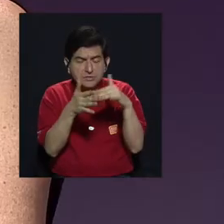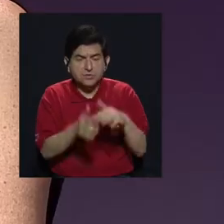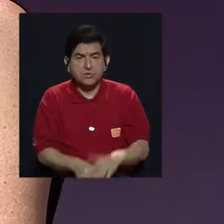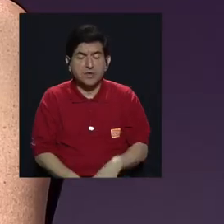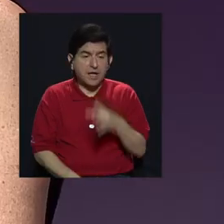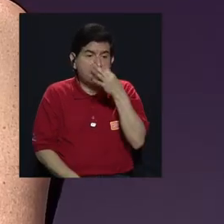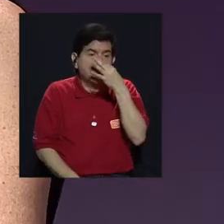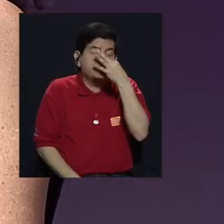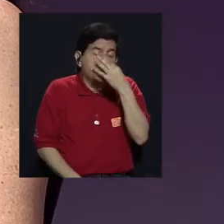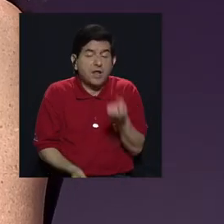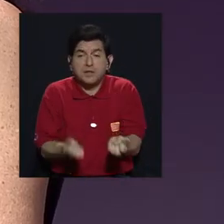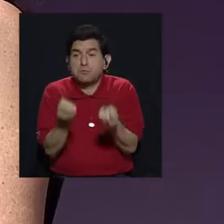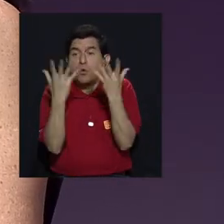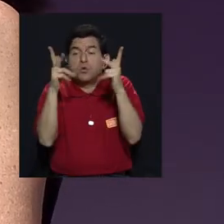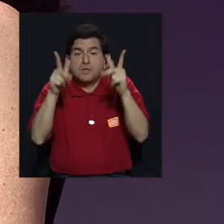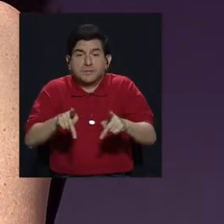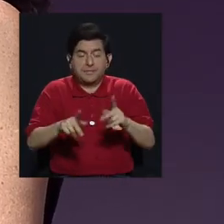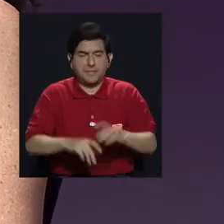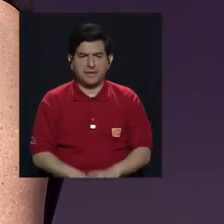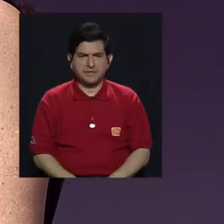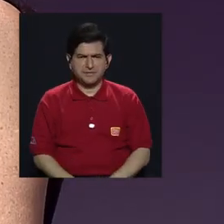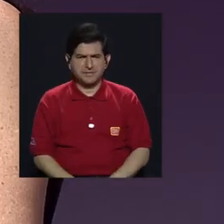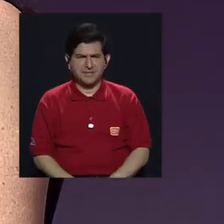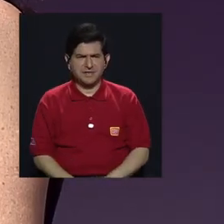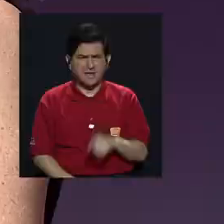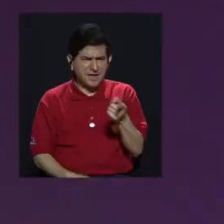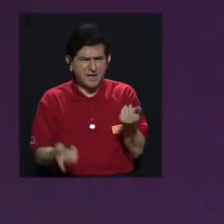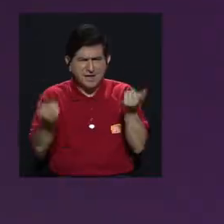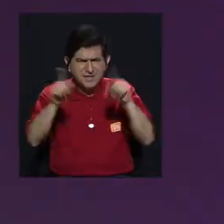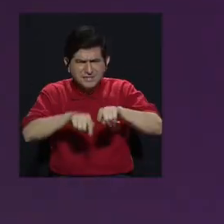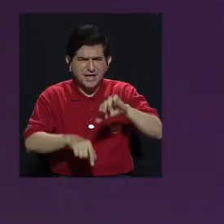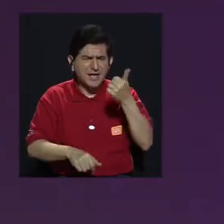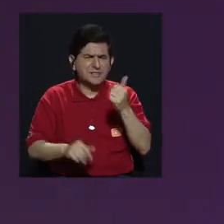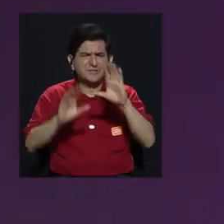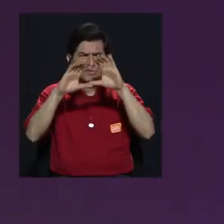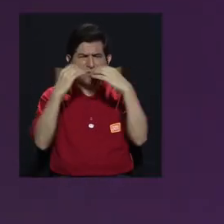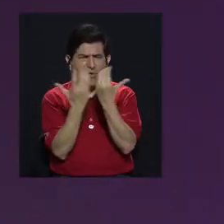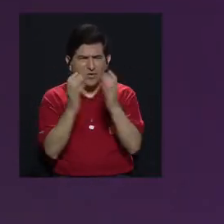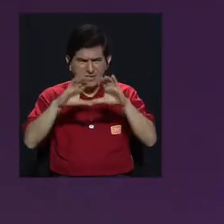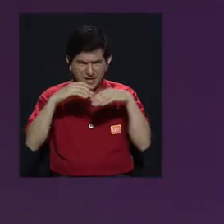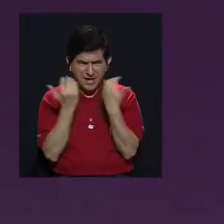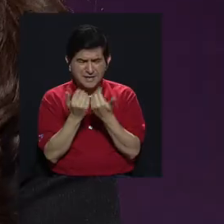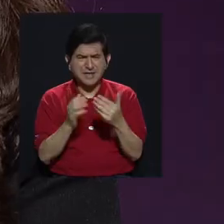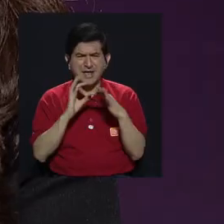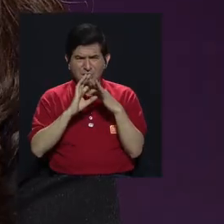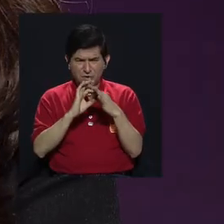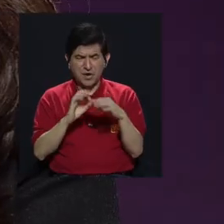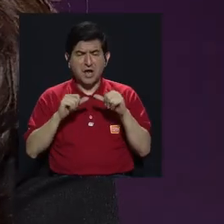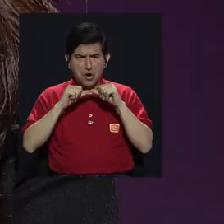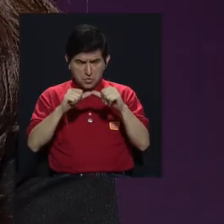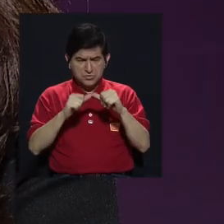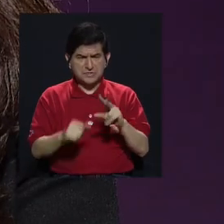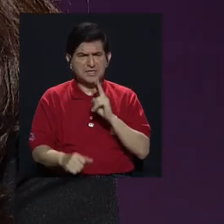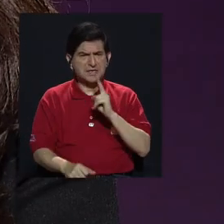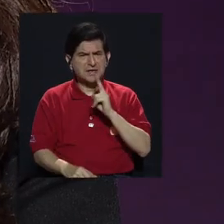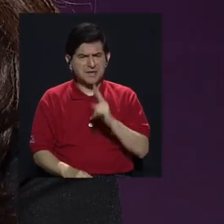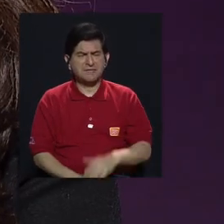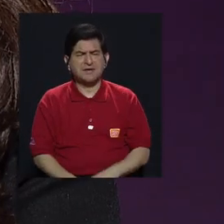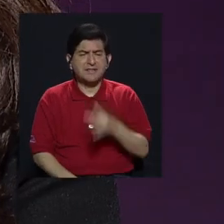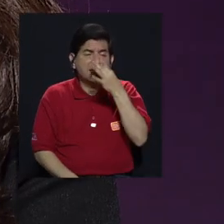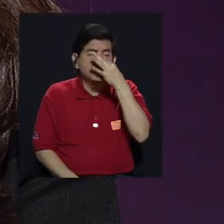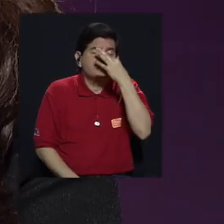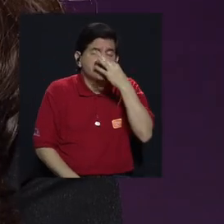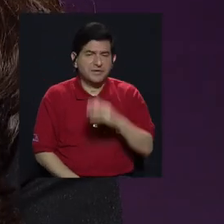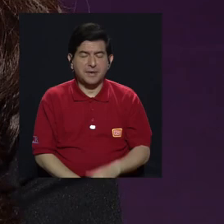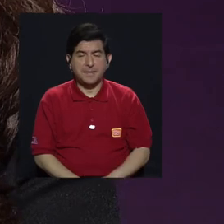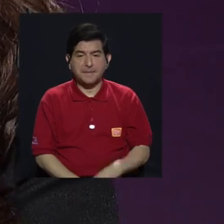se enamoran, sí, de mucha gente. Pero entonces no se estaría cayendo en otra categoría de relación, o siguen siendo realmente que se enamoran. Para